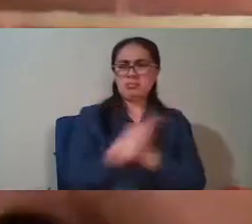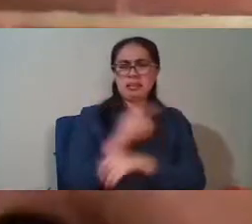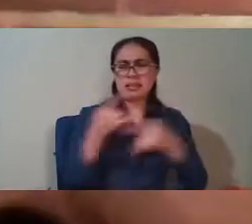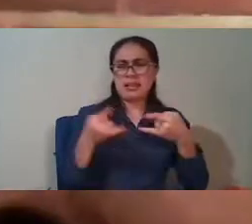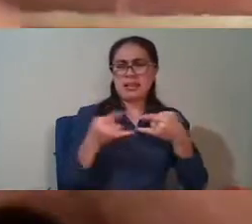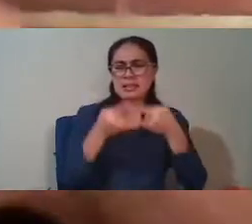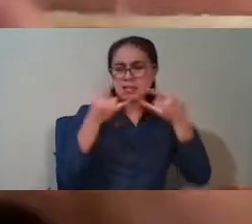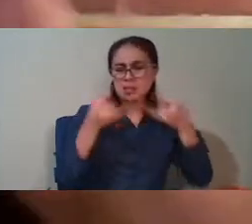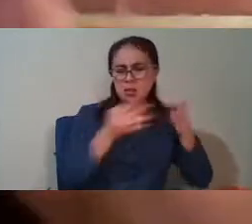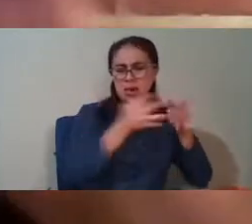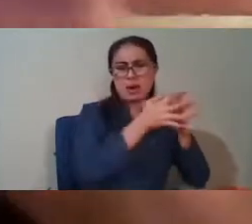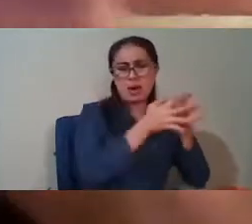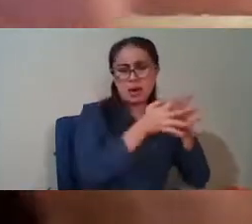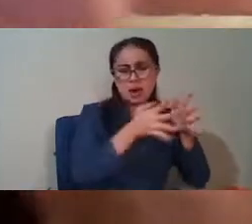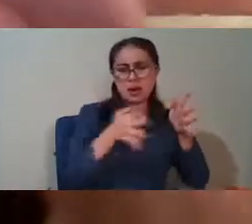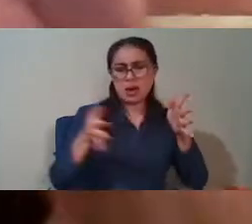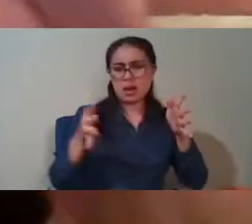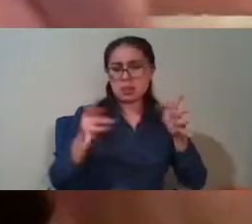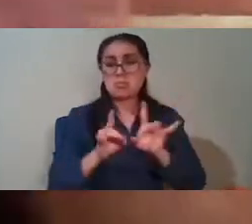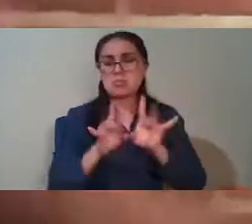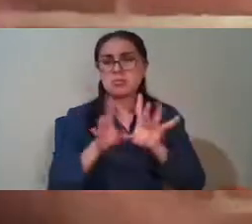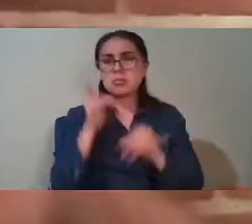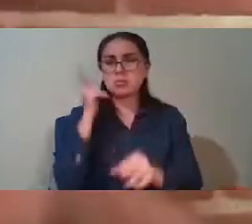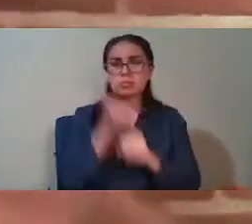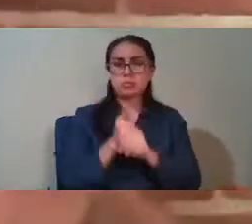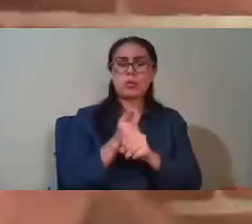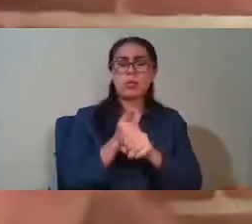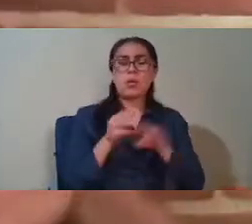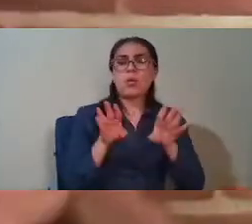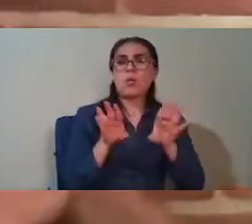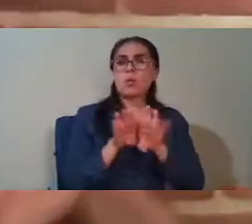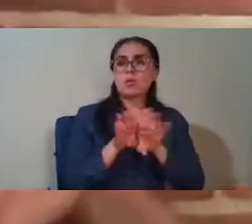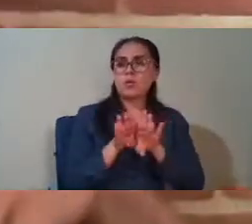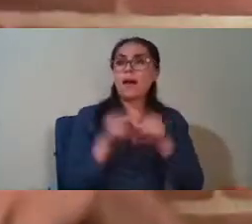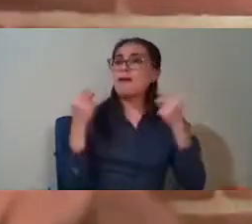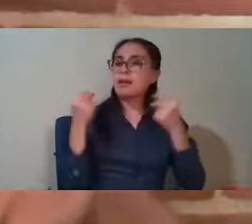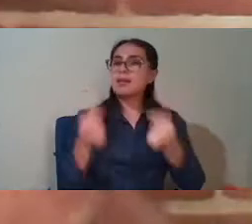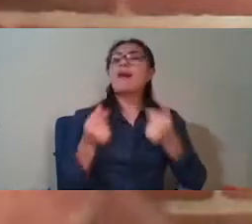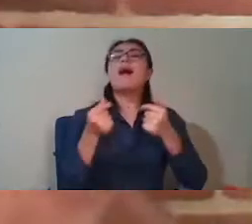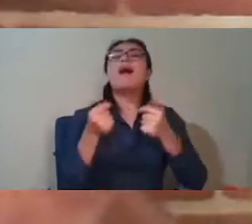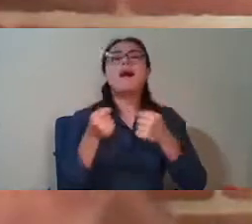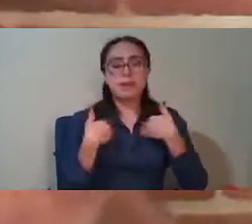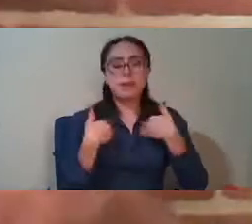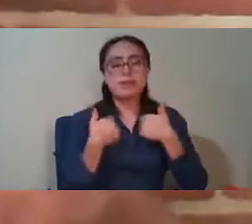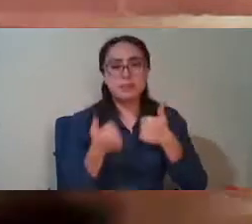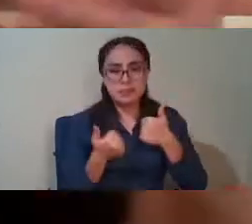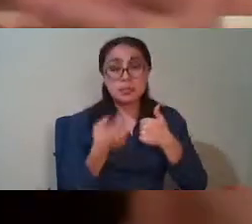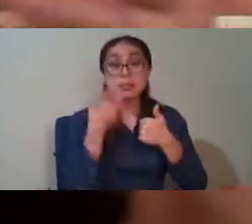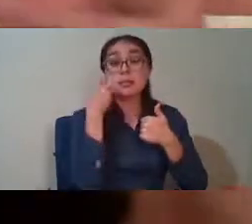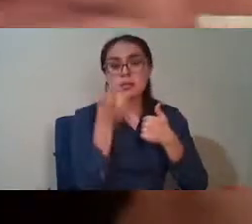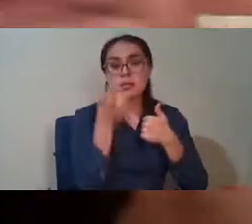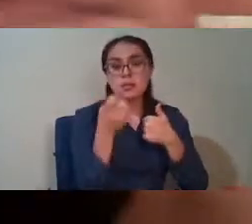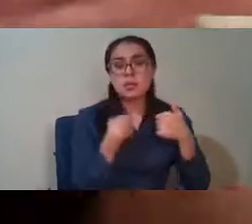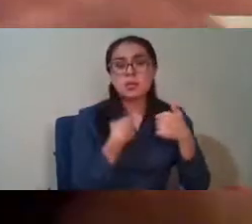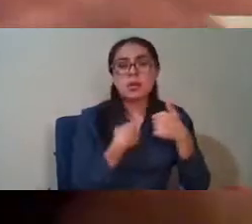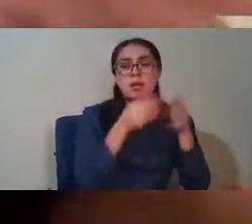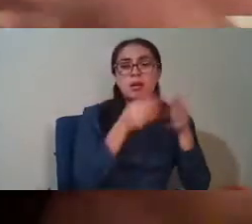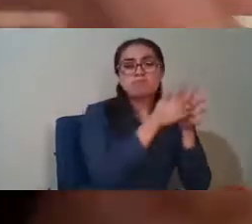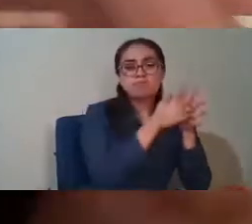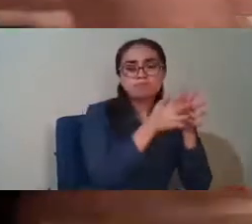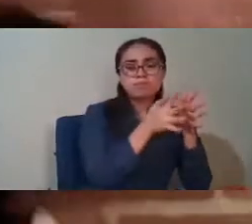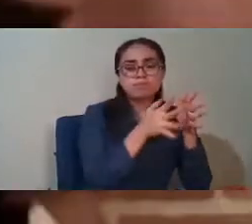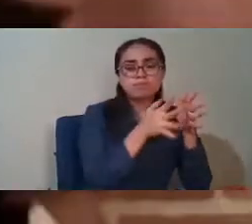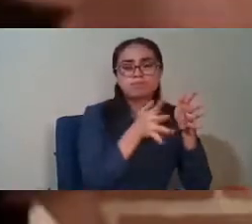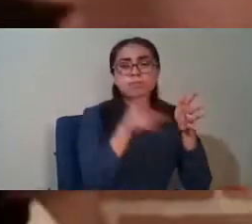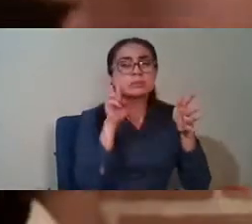que luego la propia acción se va a encargar de hacérmelo saber. Y entonces, mi visionado de una serie de